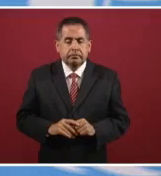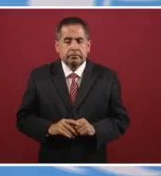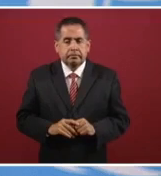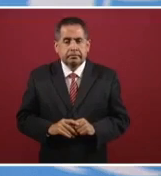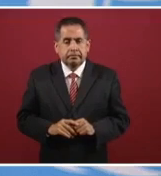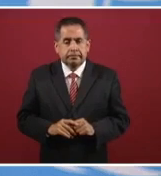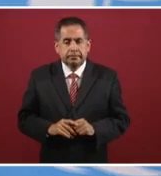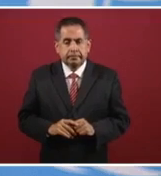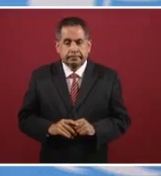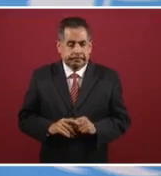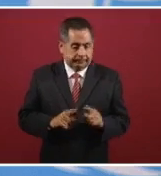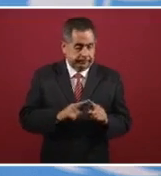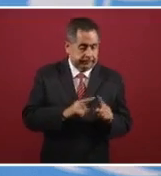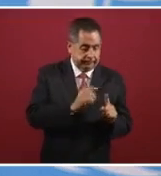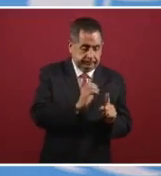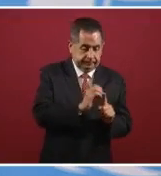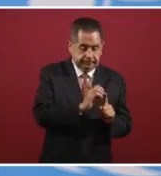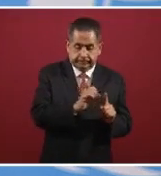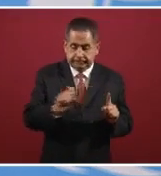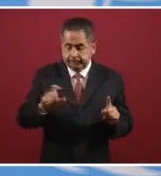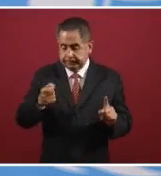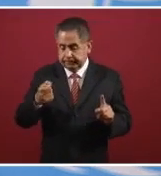de 0 a